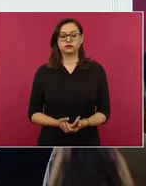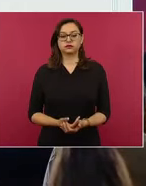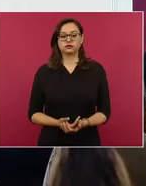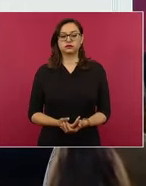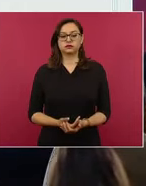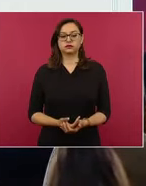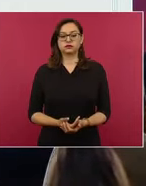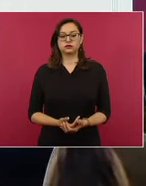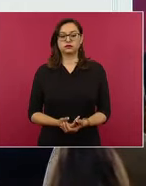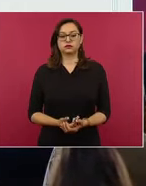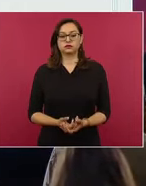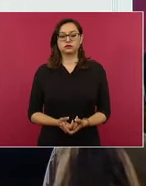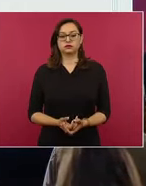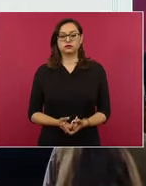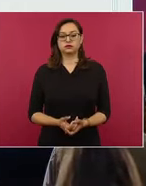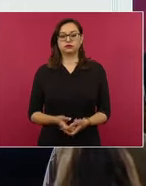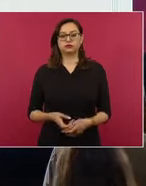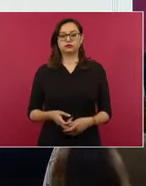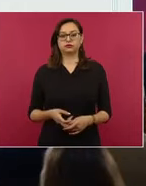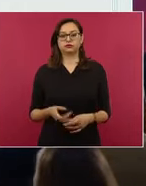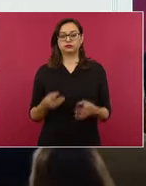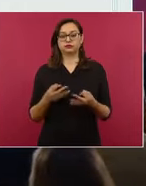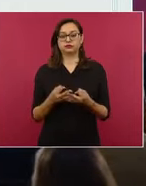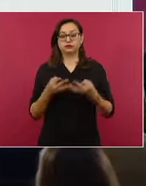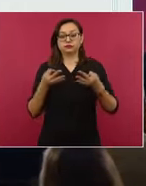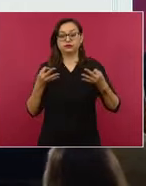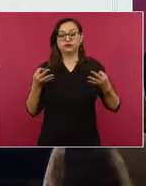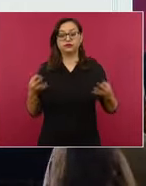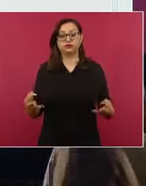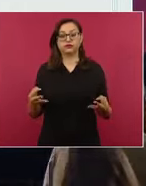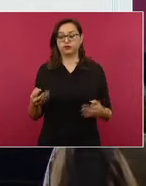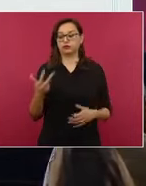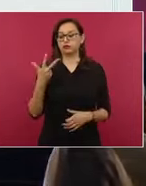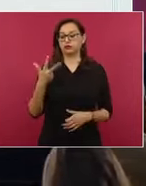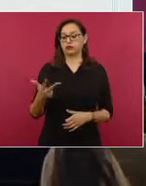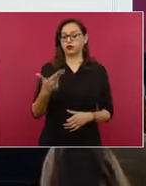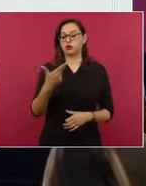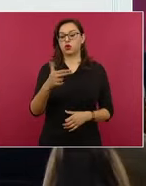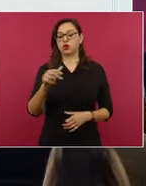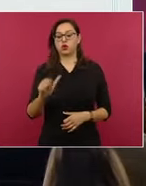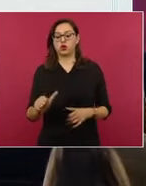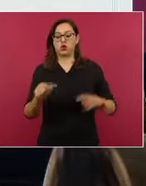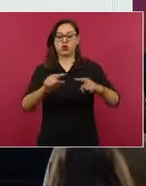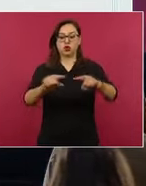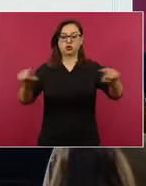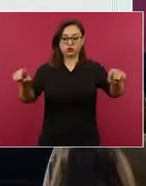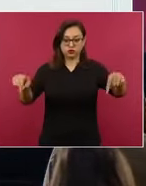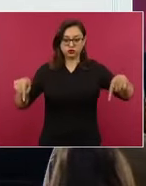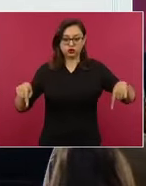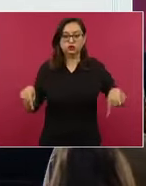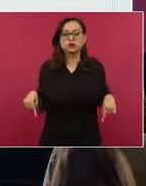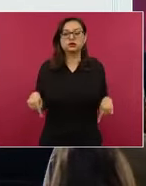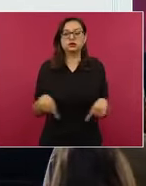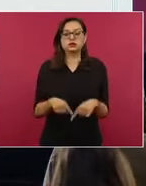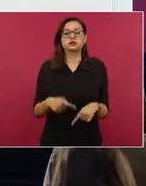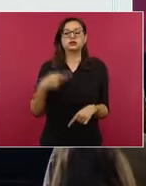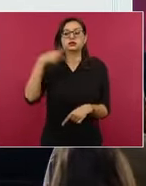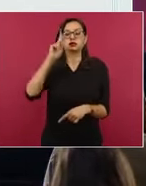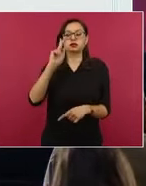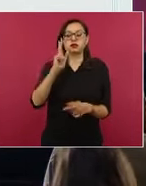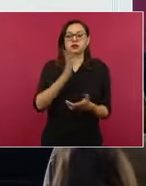34,516. Y es que era un lote, por eso hablé de 8, pero está dividido.